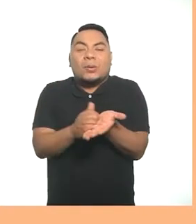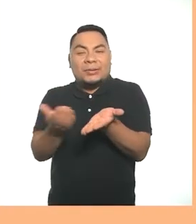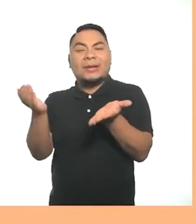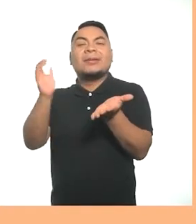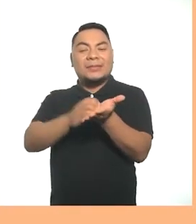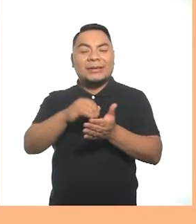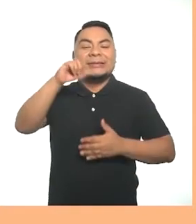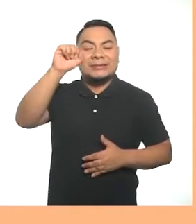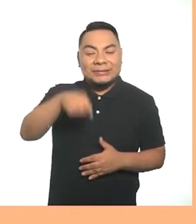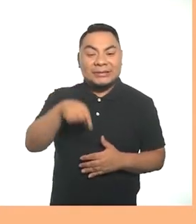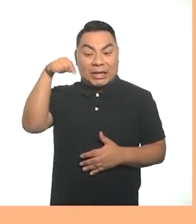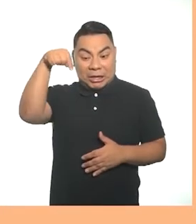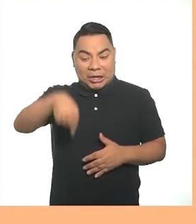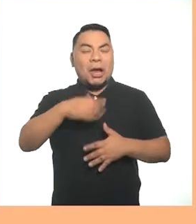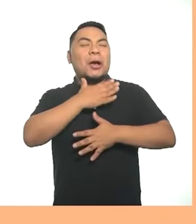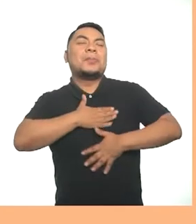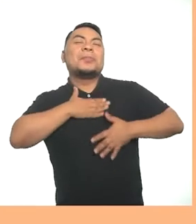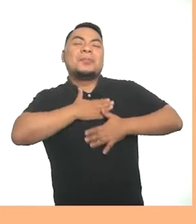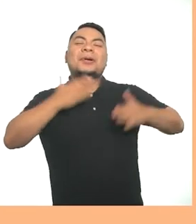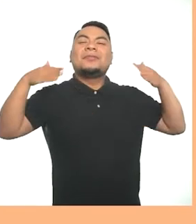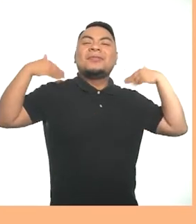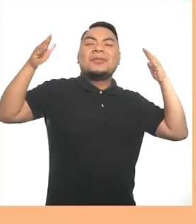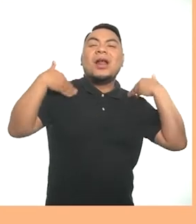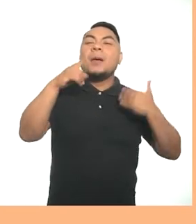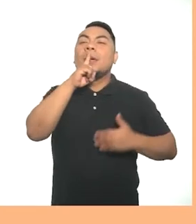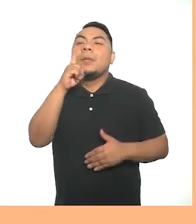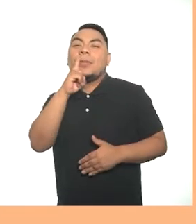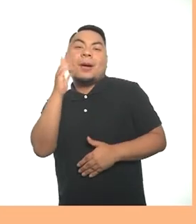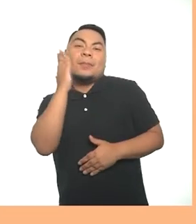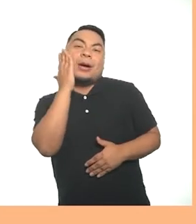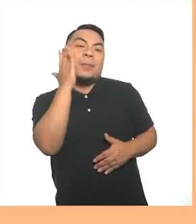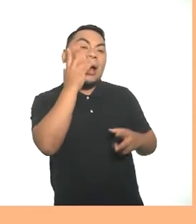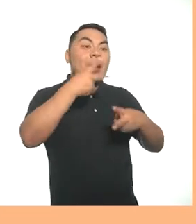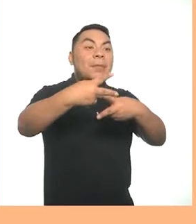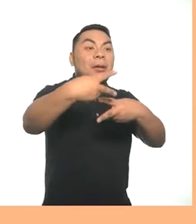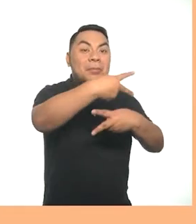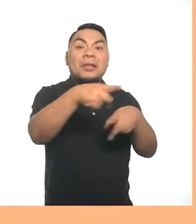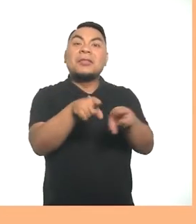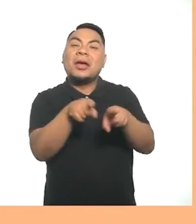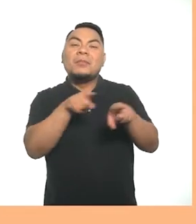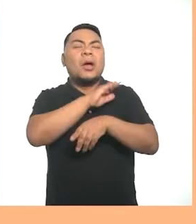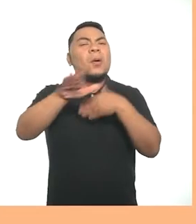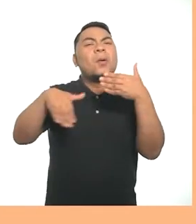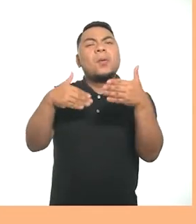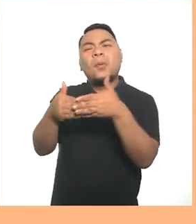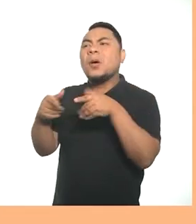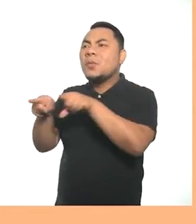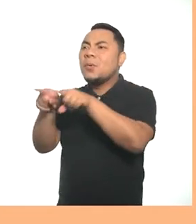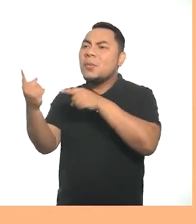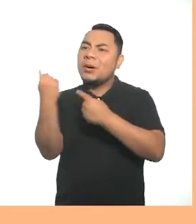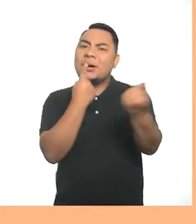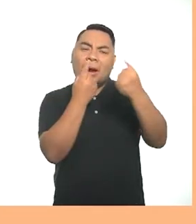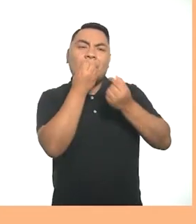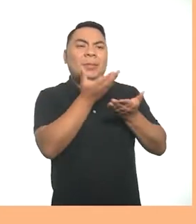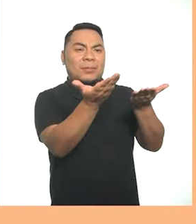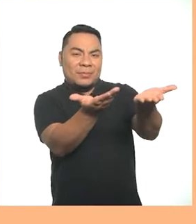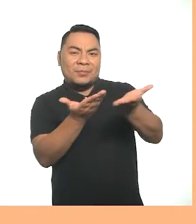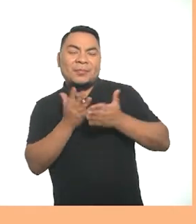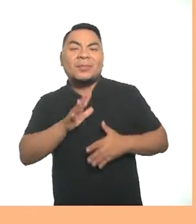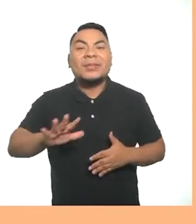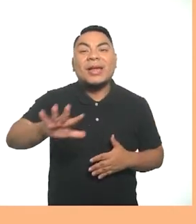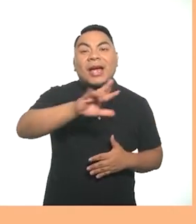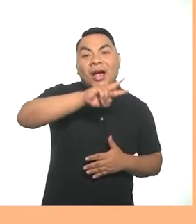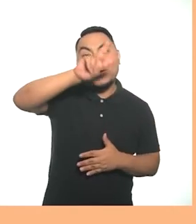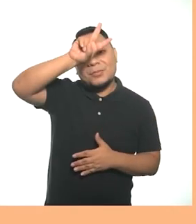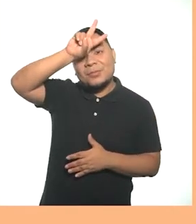otra vez. Aquí se divierten hermano y mamá, vecinos también, todo es igual. Son bienvenidos todo